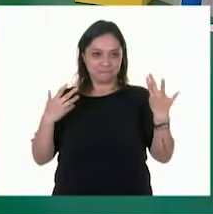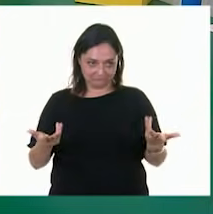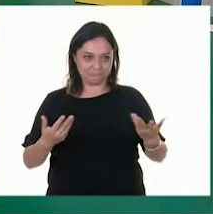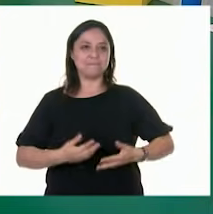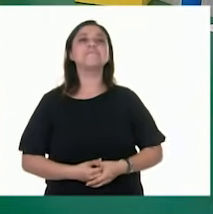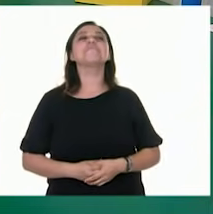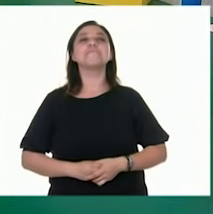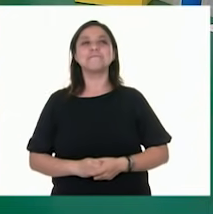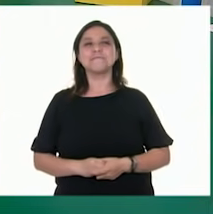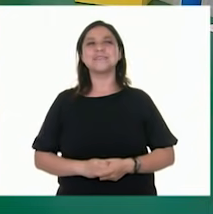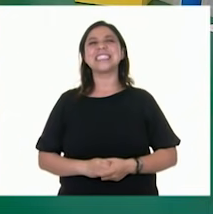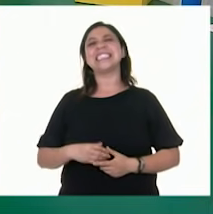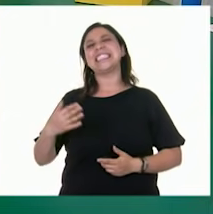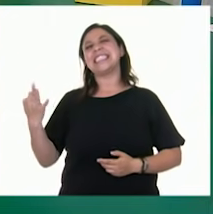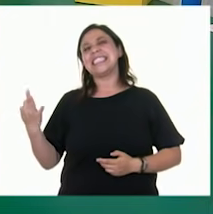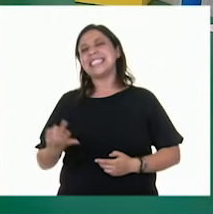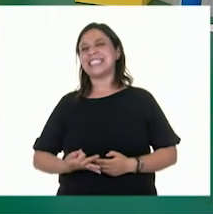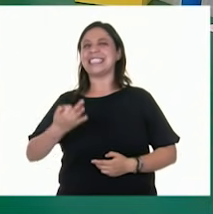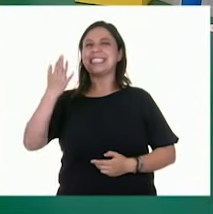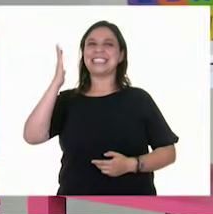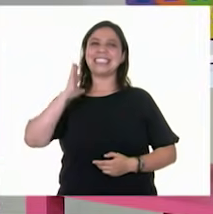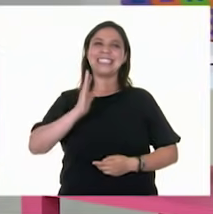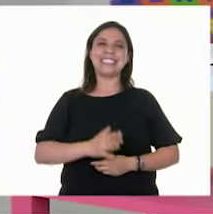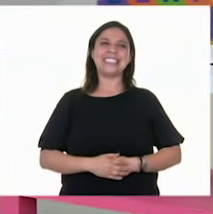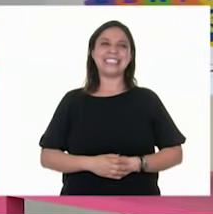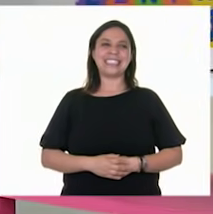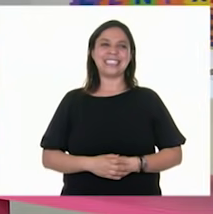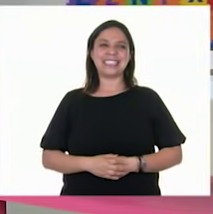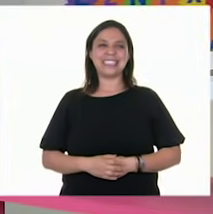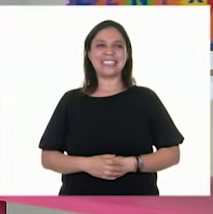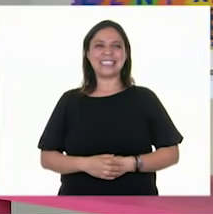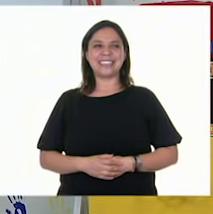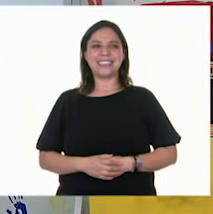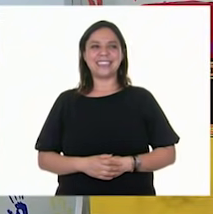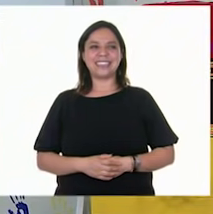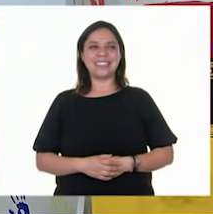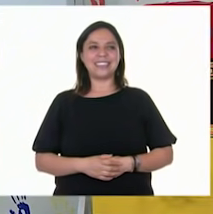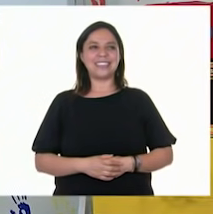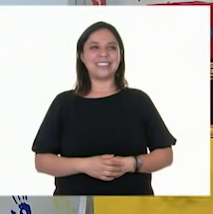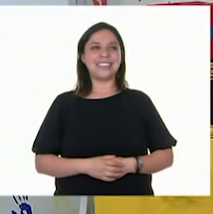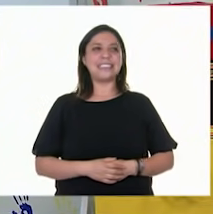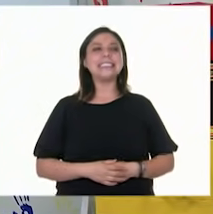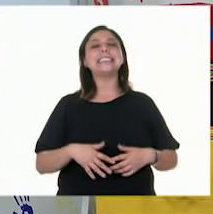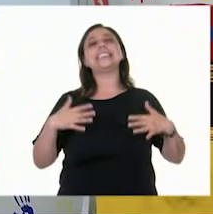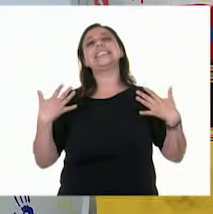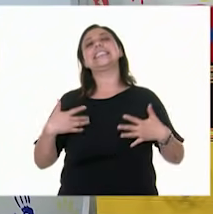Y justamente es la que está ahí, a la mitad de mi, sí, ya te mi triunfo.